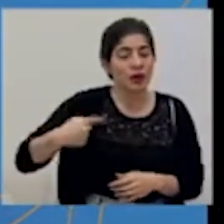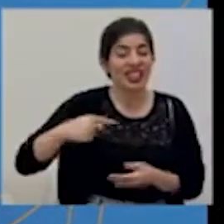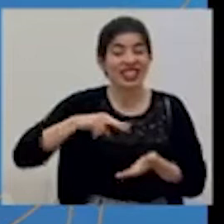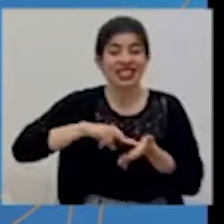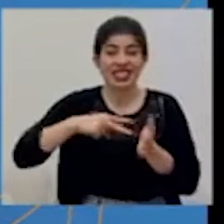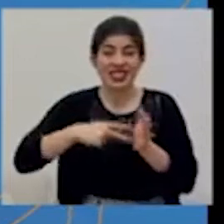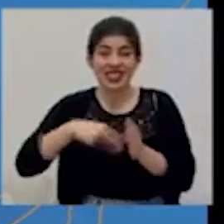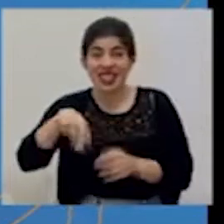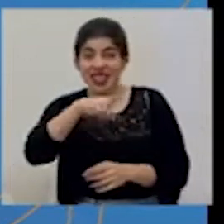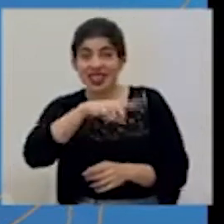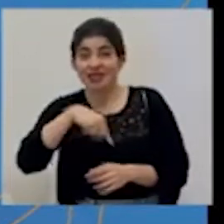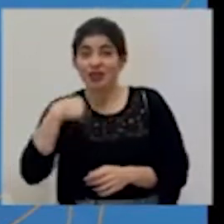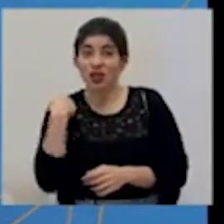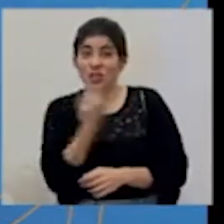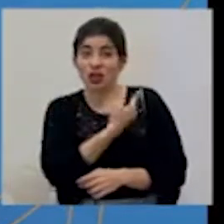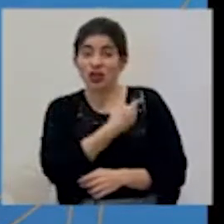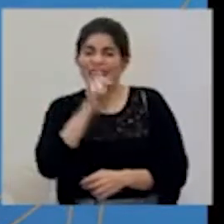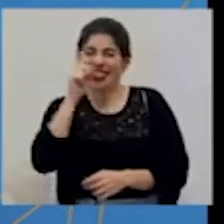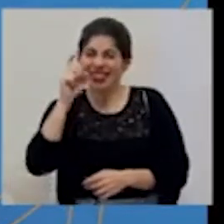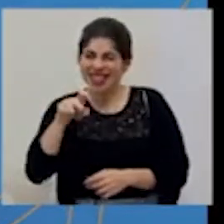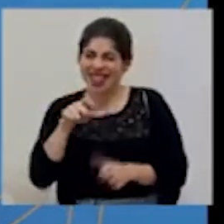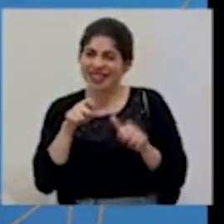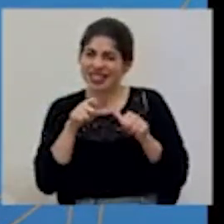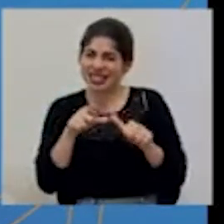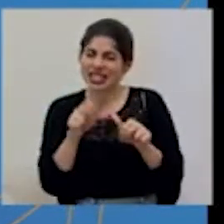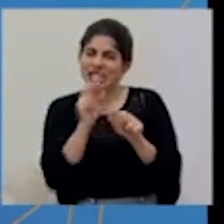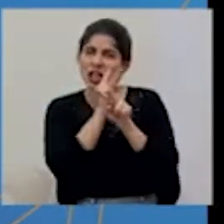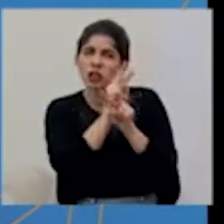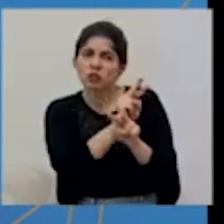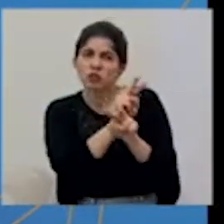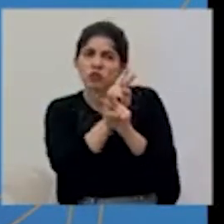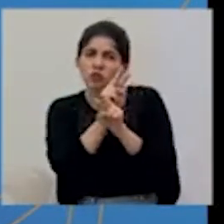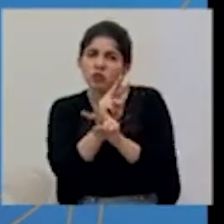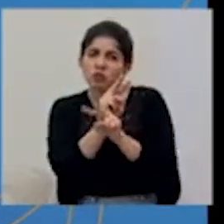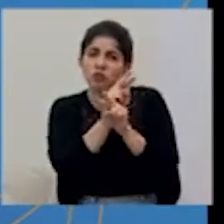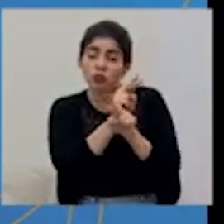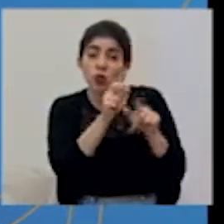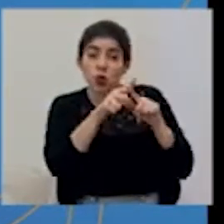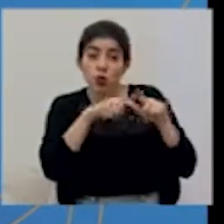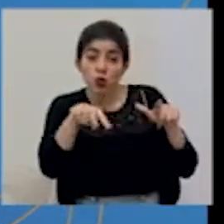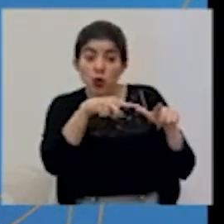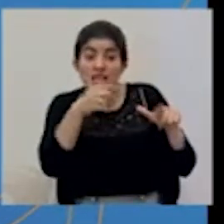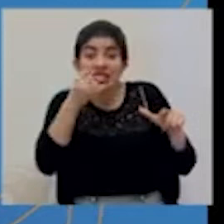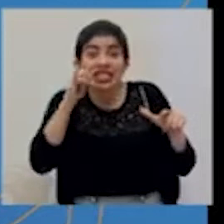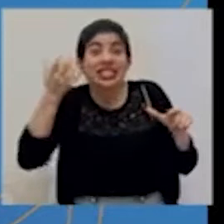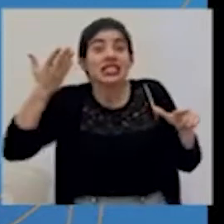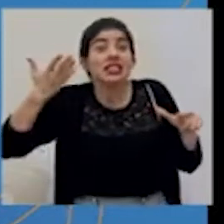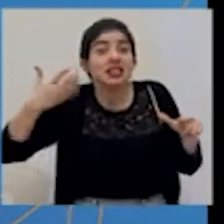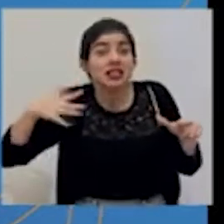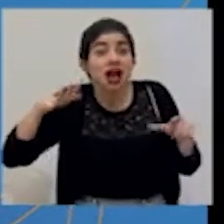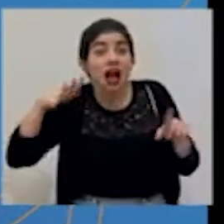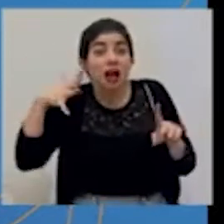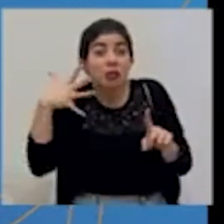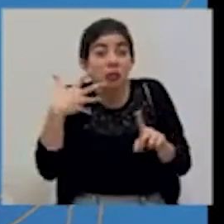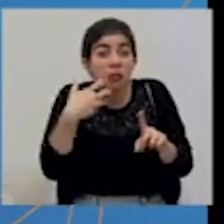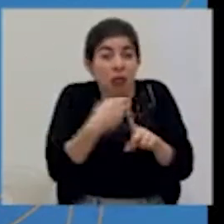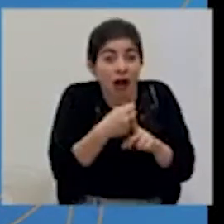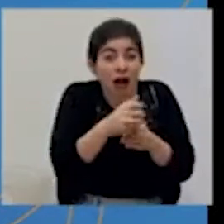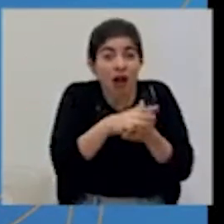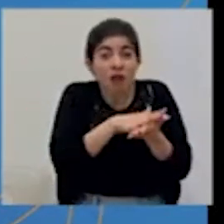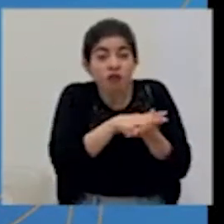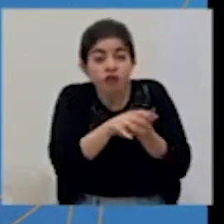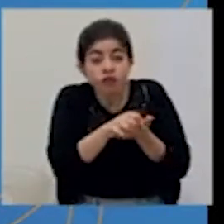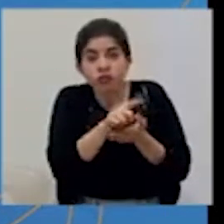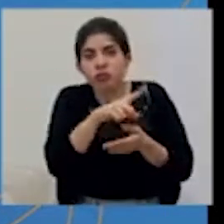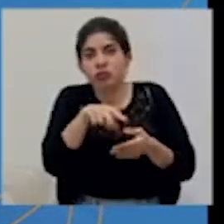debemos mantenernos en estricta vigilancia. Las zonas que ya sufrieron un impacto están manteniendo la condición